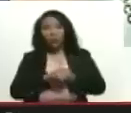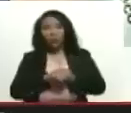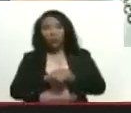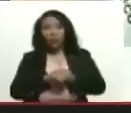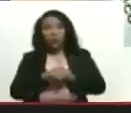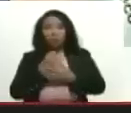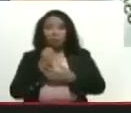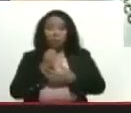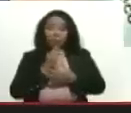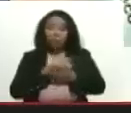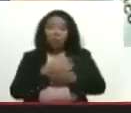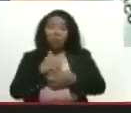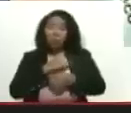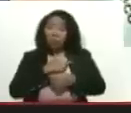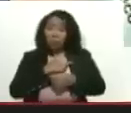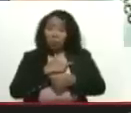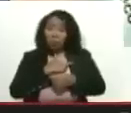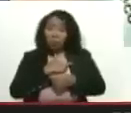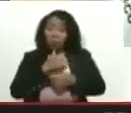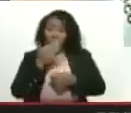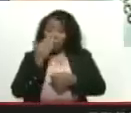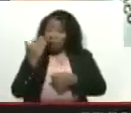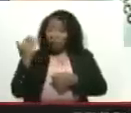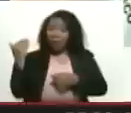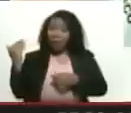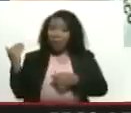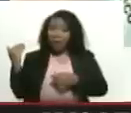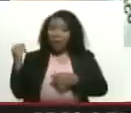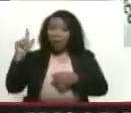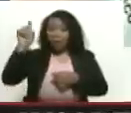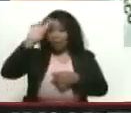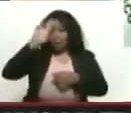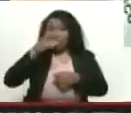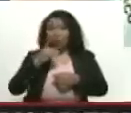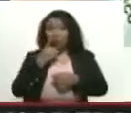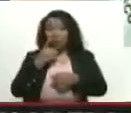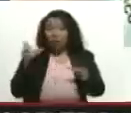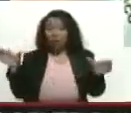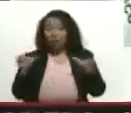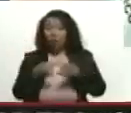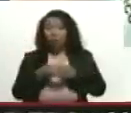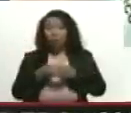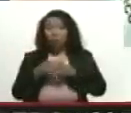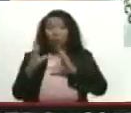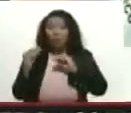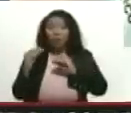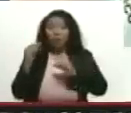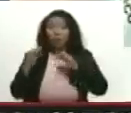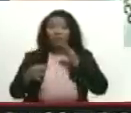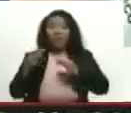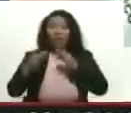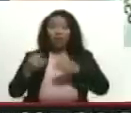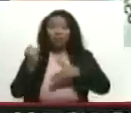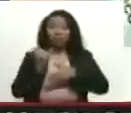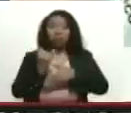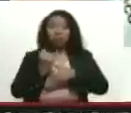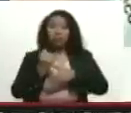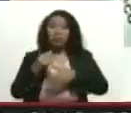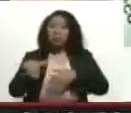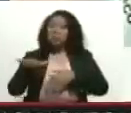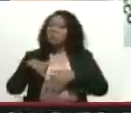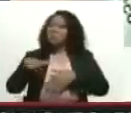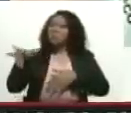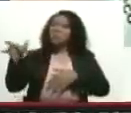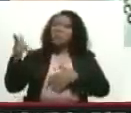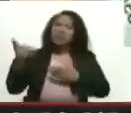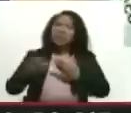Bueno, nosotros estuvimos recientemente en República Dominicana en una reunión de fiscales iberoamericanos. ¿Dónde está entonces que